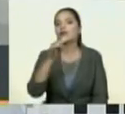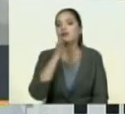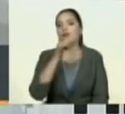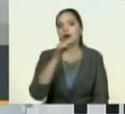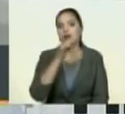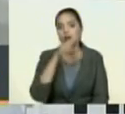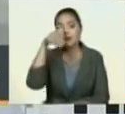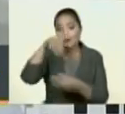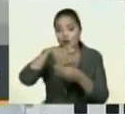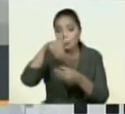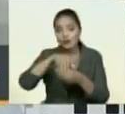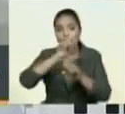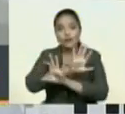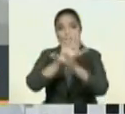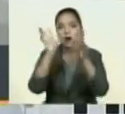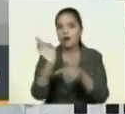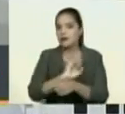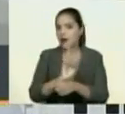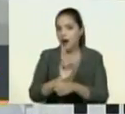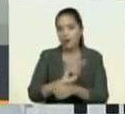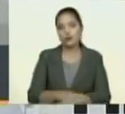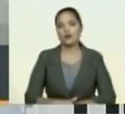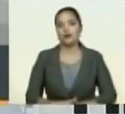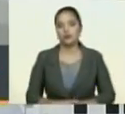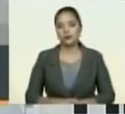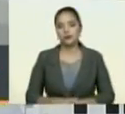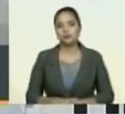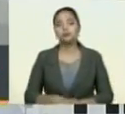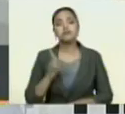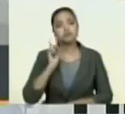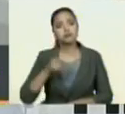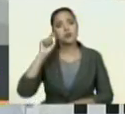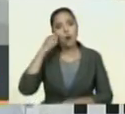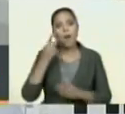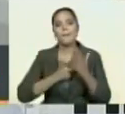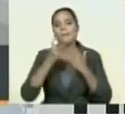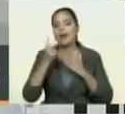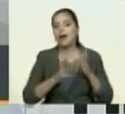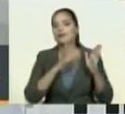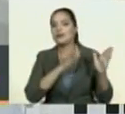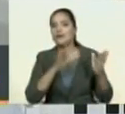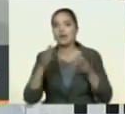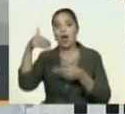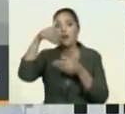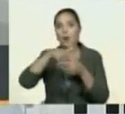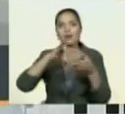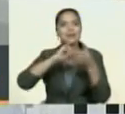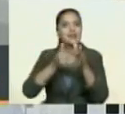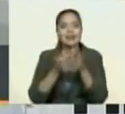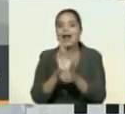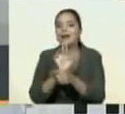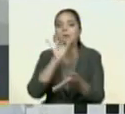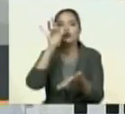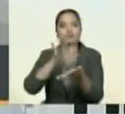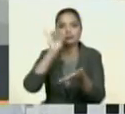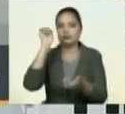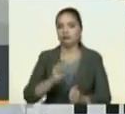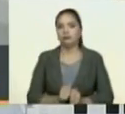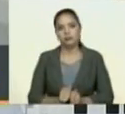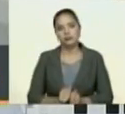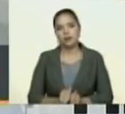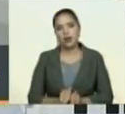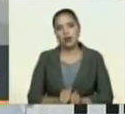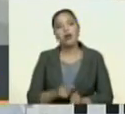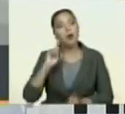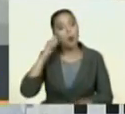que la votación sea lo más rápidamente posible. Recordarles que planificar el voto es votar rápido. Recordarles una vez